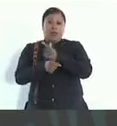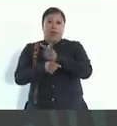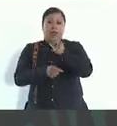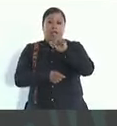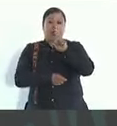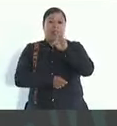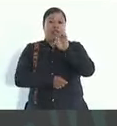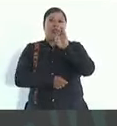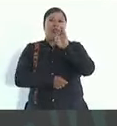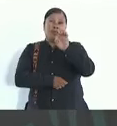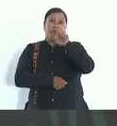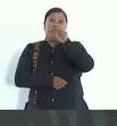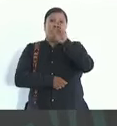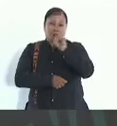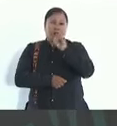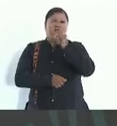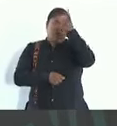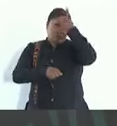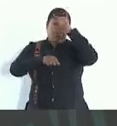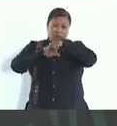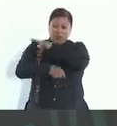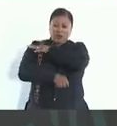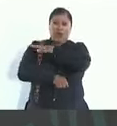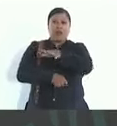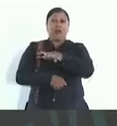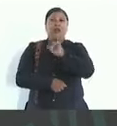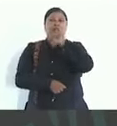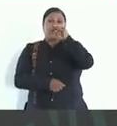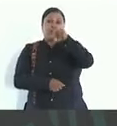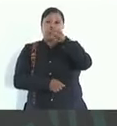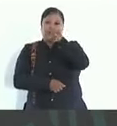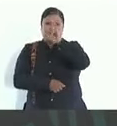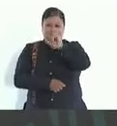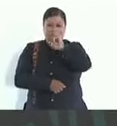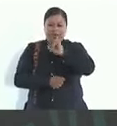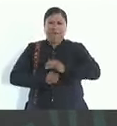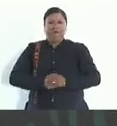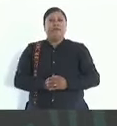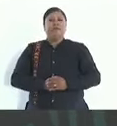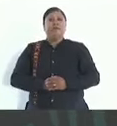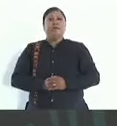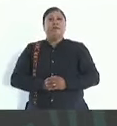Regino Montes, director general del Instituto Nacional de los Pueblos Indígenas,